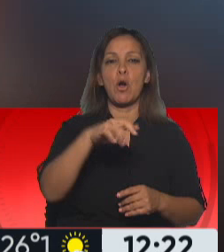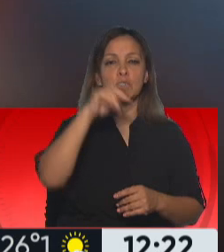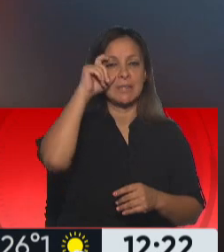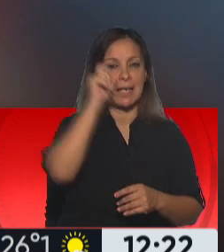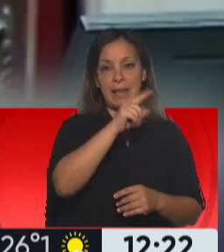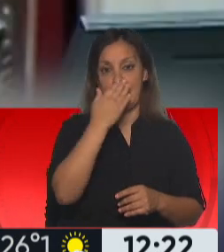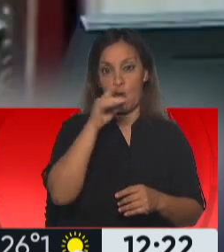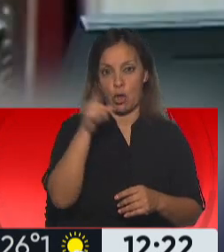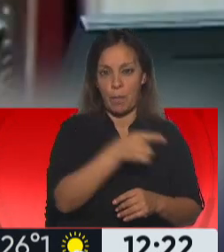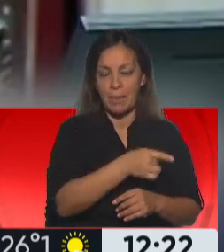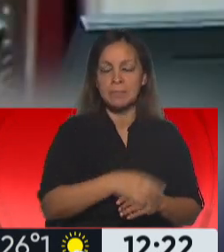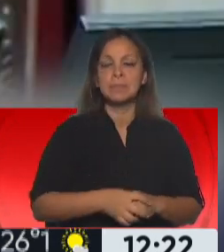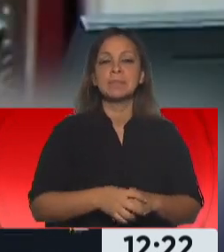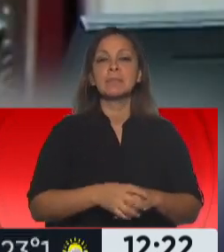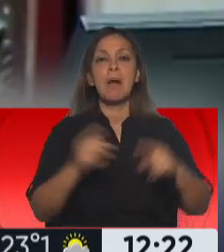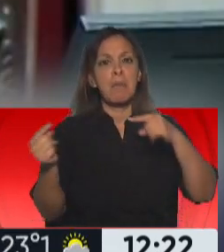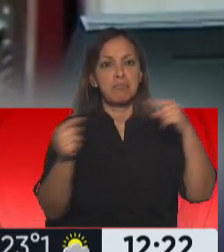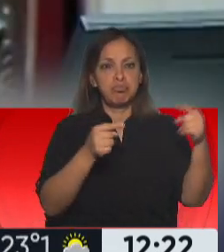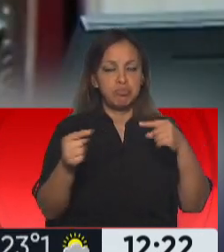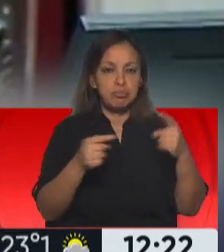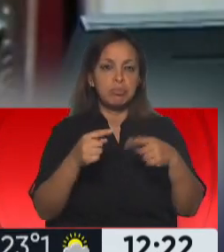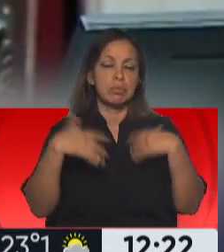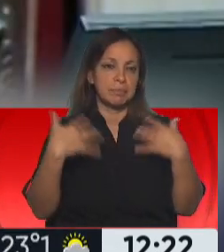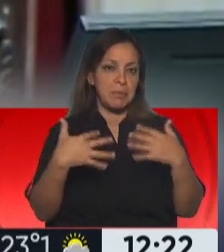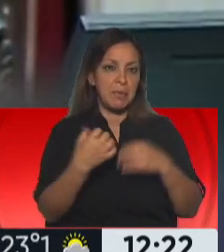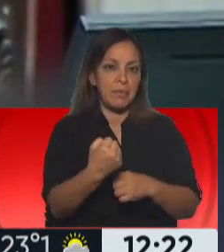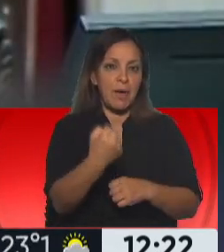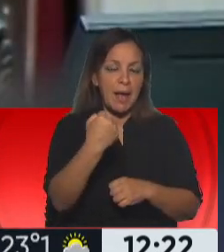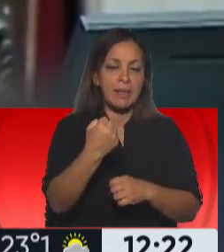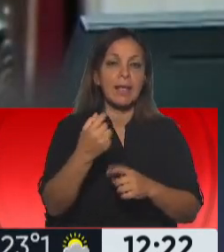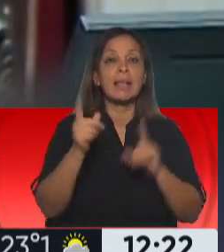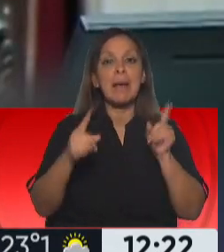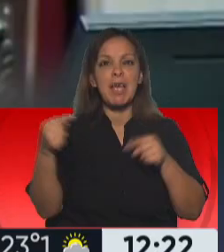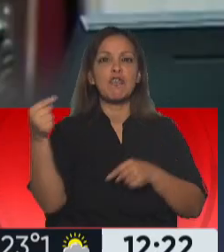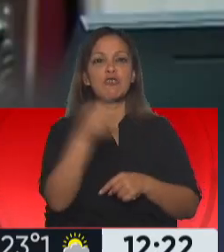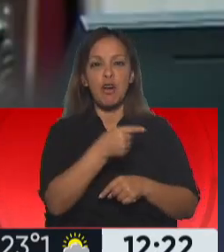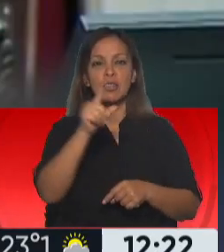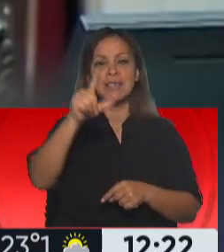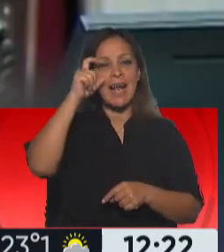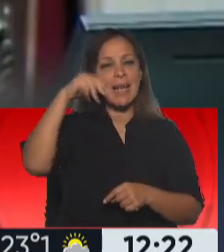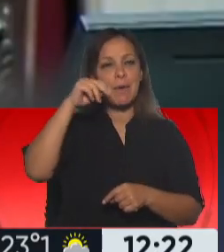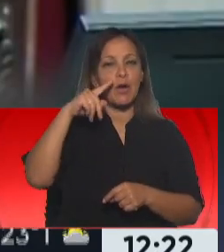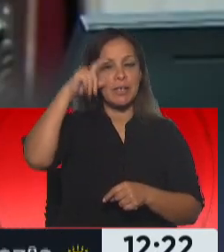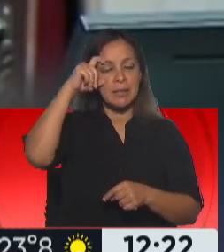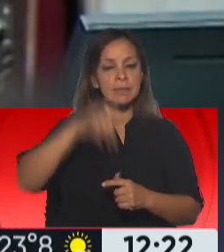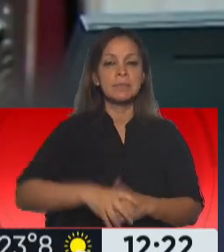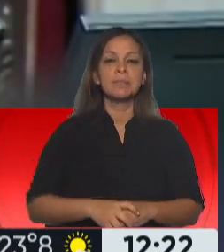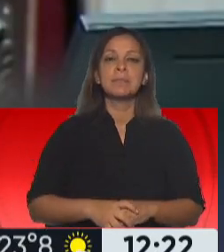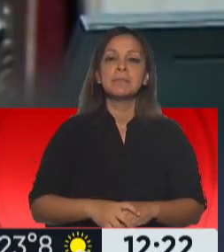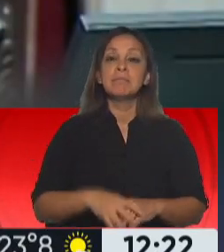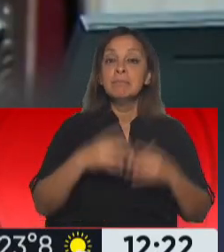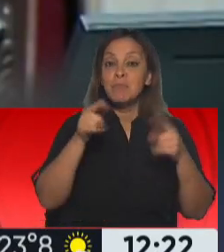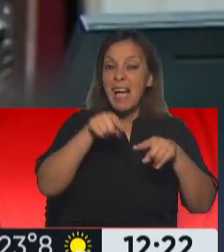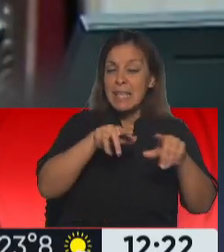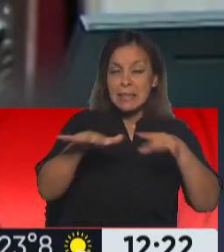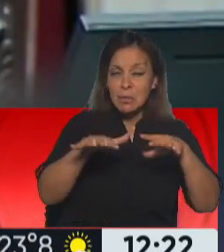también con discusiones fuertes con la diputada Lilia Lemoine. Bueno, lo cierto es que esa situación y